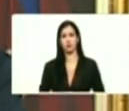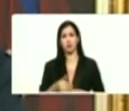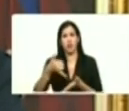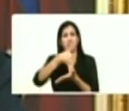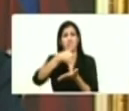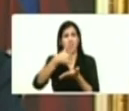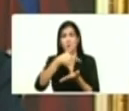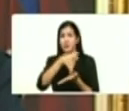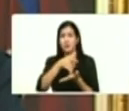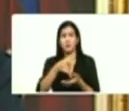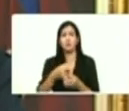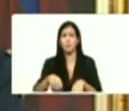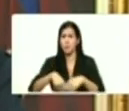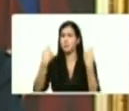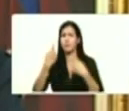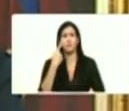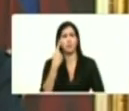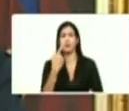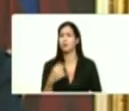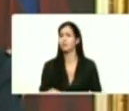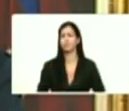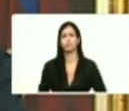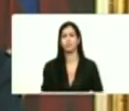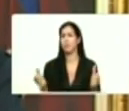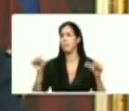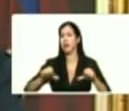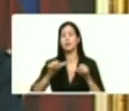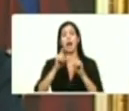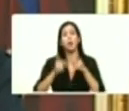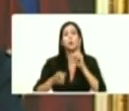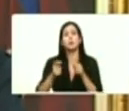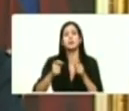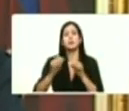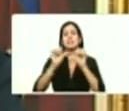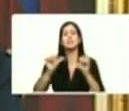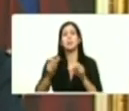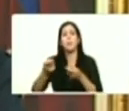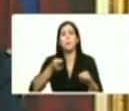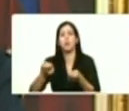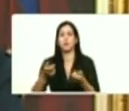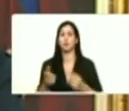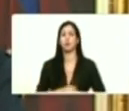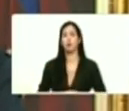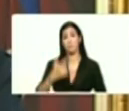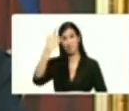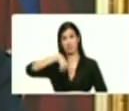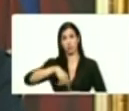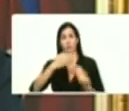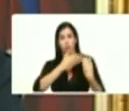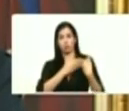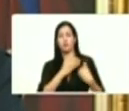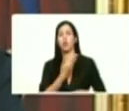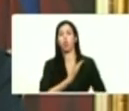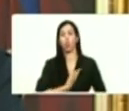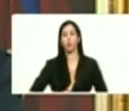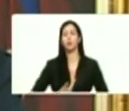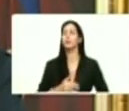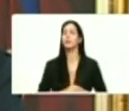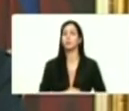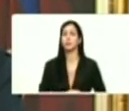de bodegueros entonces llega el bodeguero X recoge en su bandola